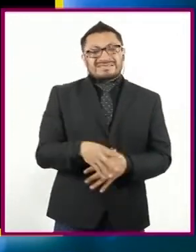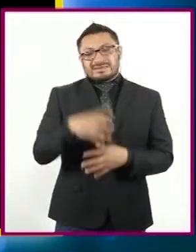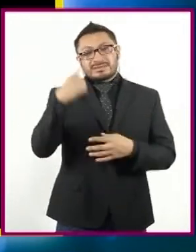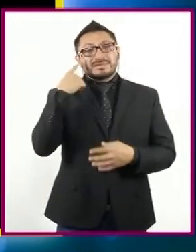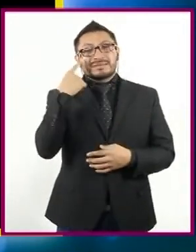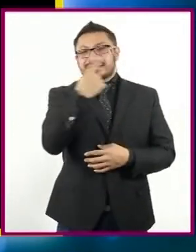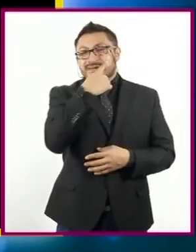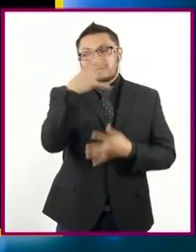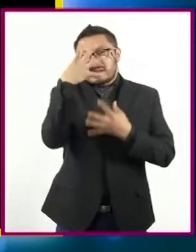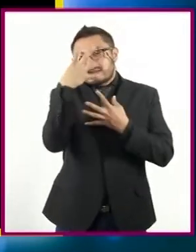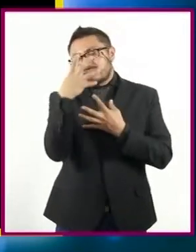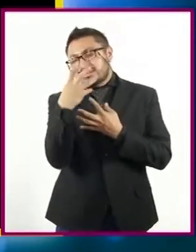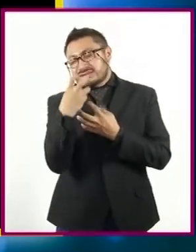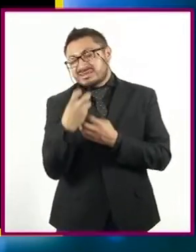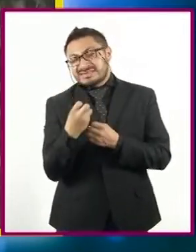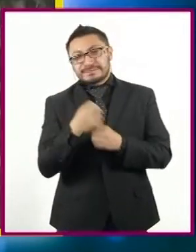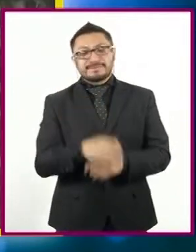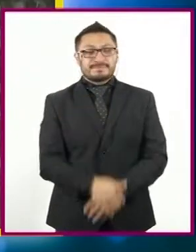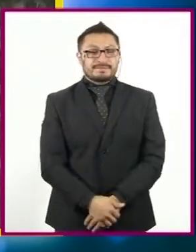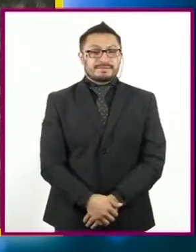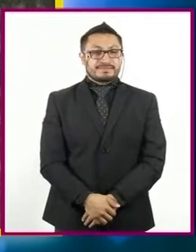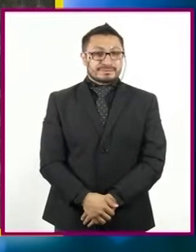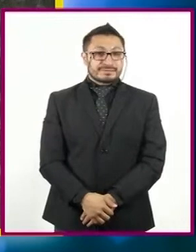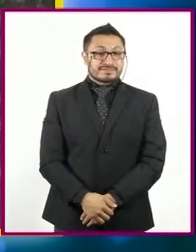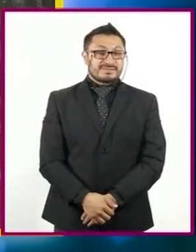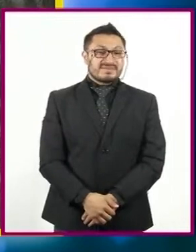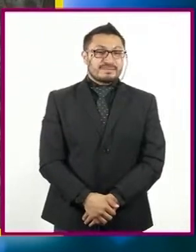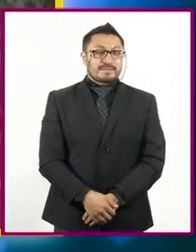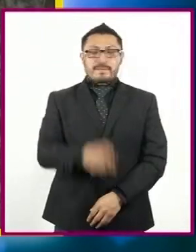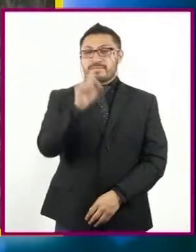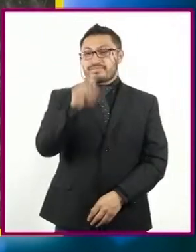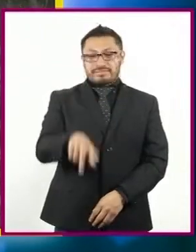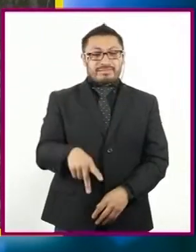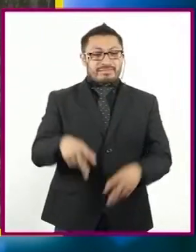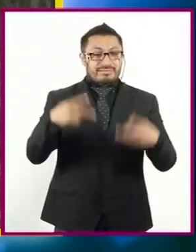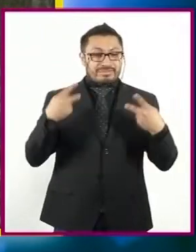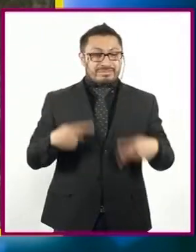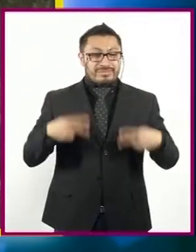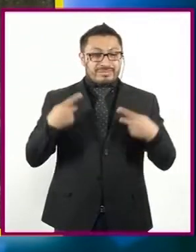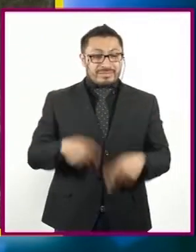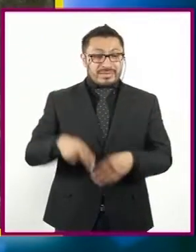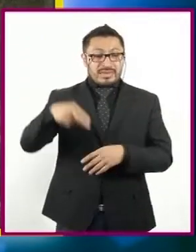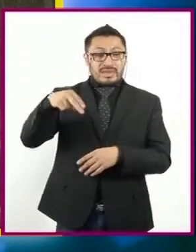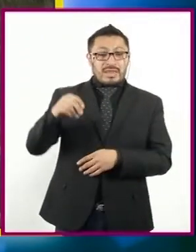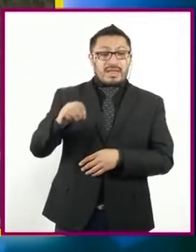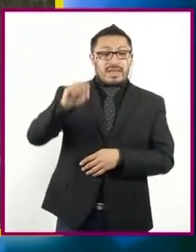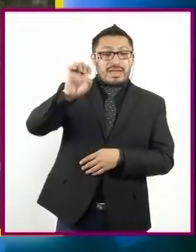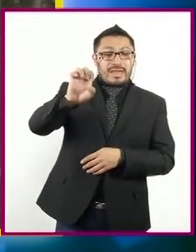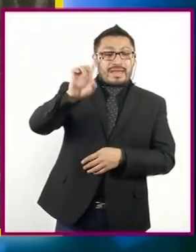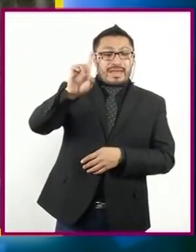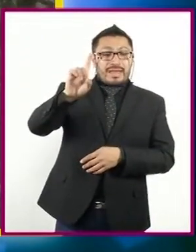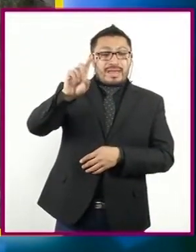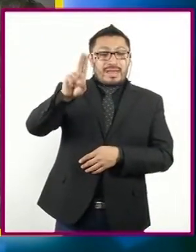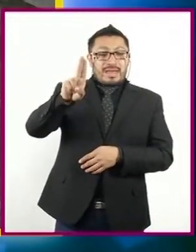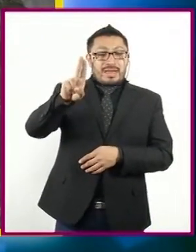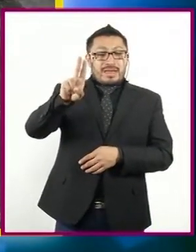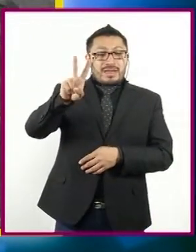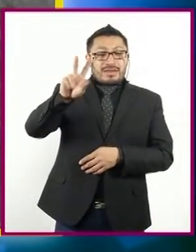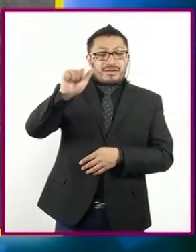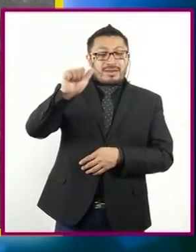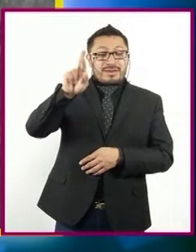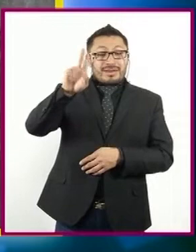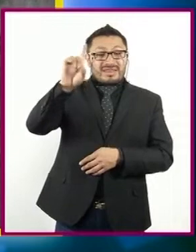triste y melancólica. También el pintor noruego Edvard Munch reflejó en su obra La niña enferma